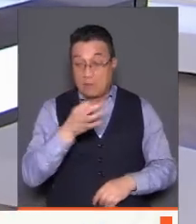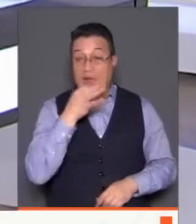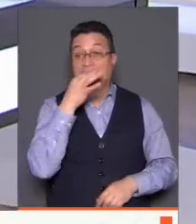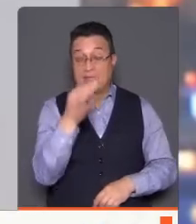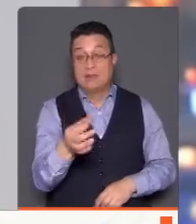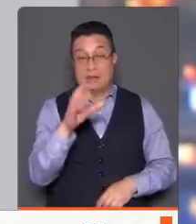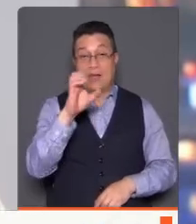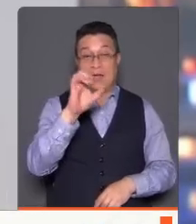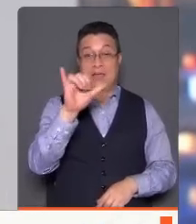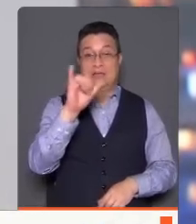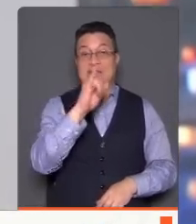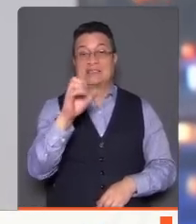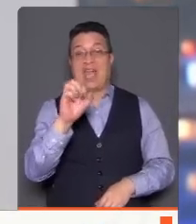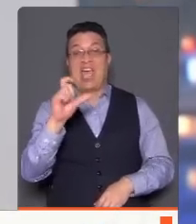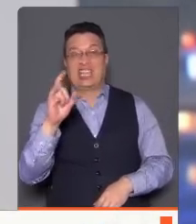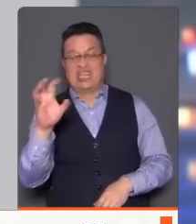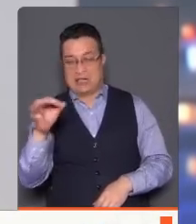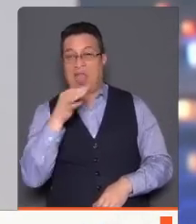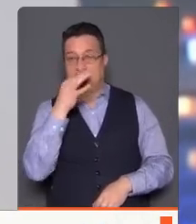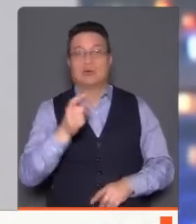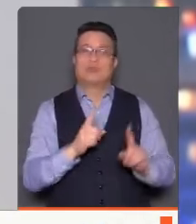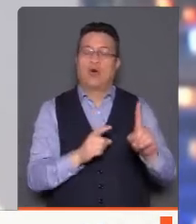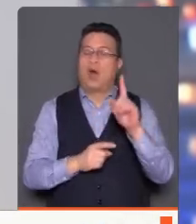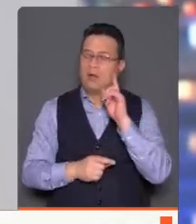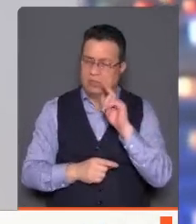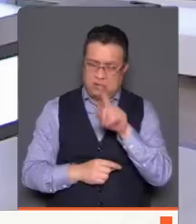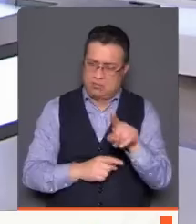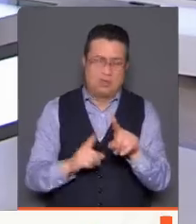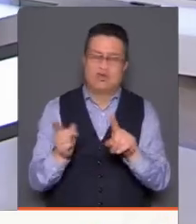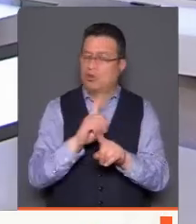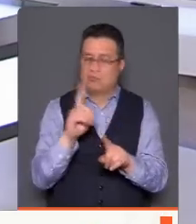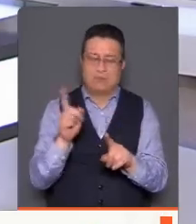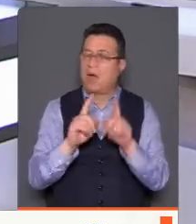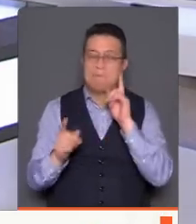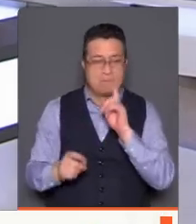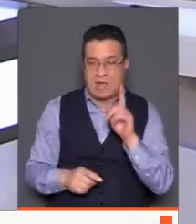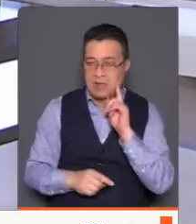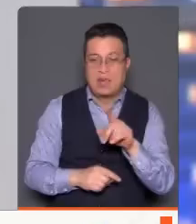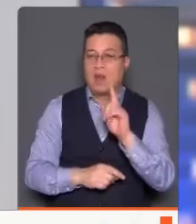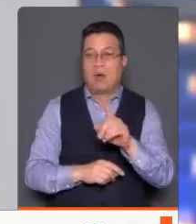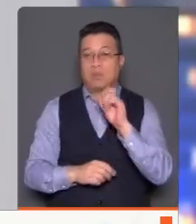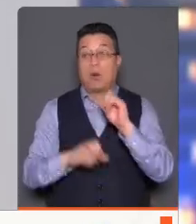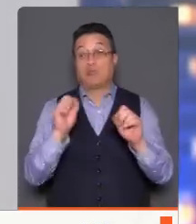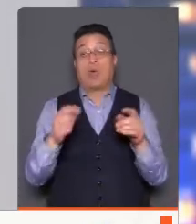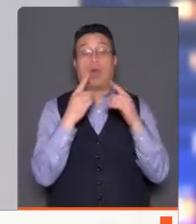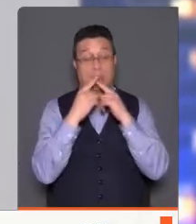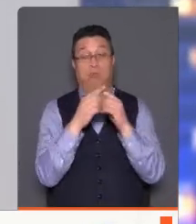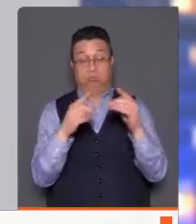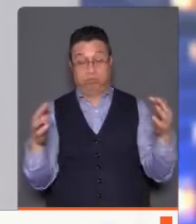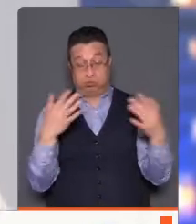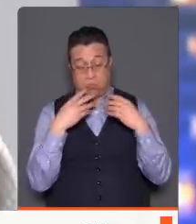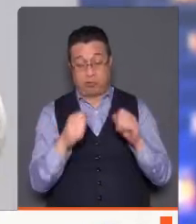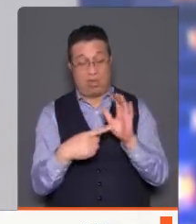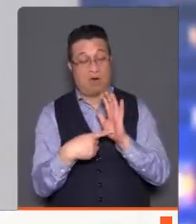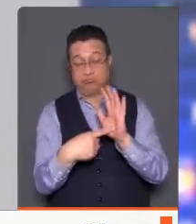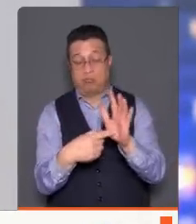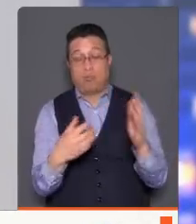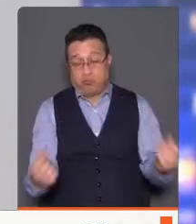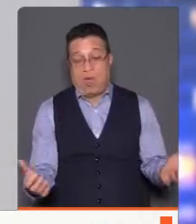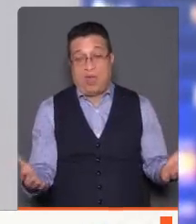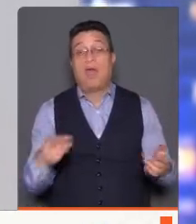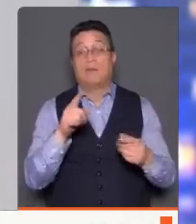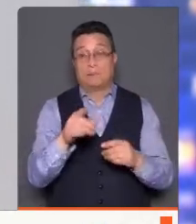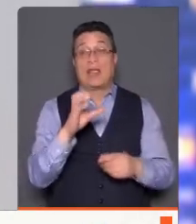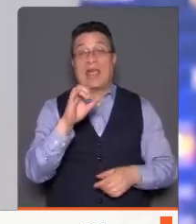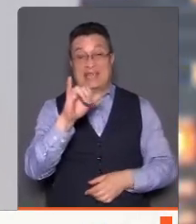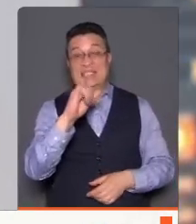lo dijo Izaguirre ayer. Eso no es cierto. Es verdad, Gonzalo. Eso no es si cierto. Quiere, si pudiéramos dar un debate más largo, te lo demostraría de otra manera. Lo dijo Izaguirre